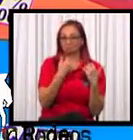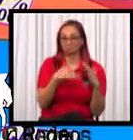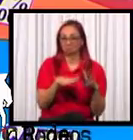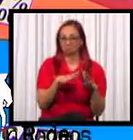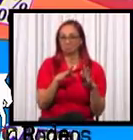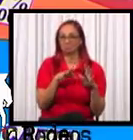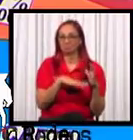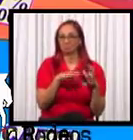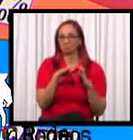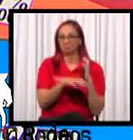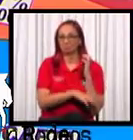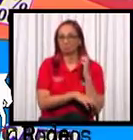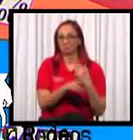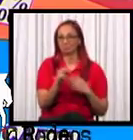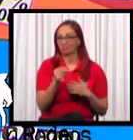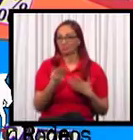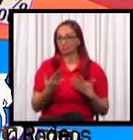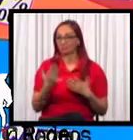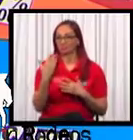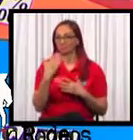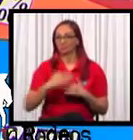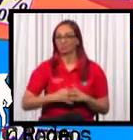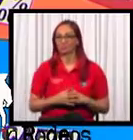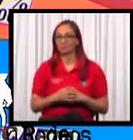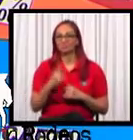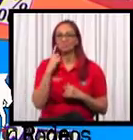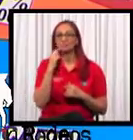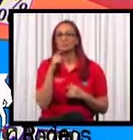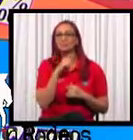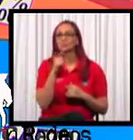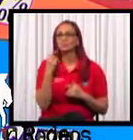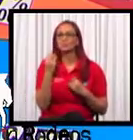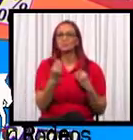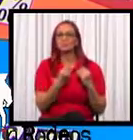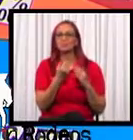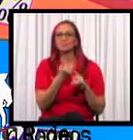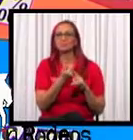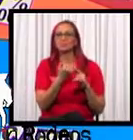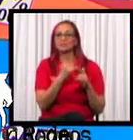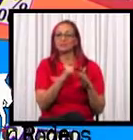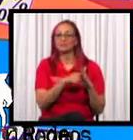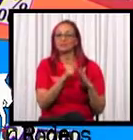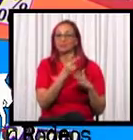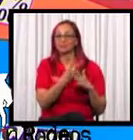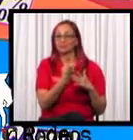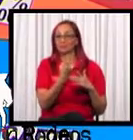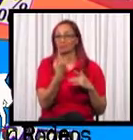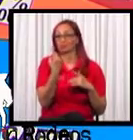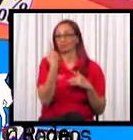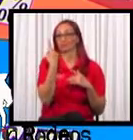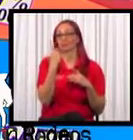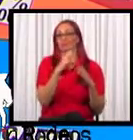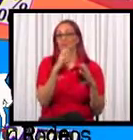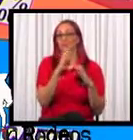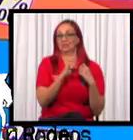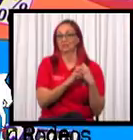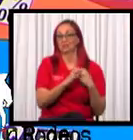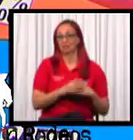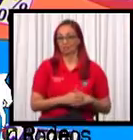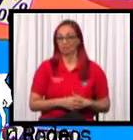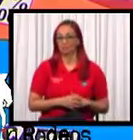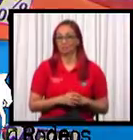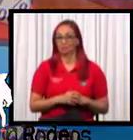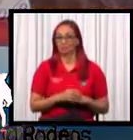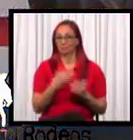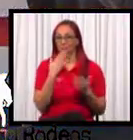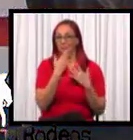Exterior no? ¿Por qué? ¿Qué creen ustedes que hace falta ahí? Si ya firmaron dos, solo faltaría Comercio Exterior. Bueno, nosotros tenemos